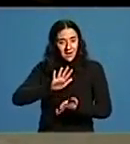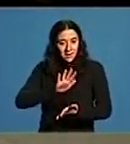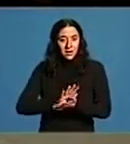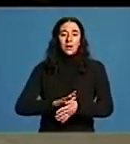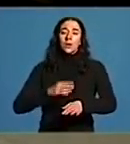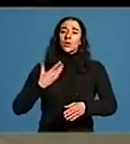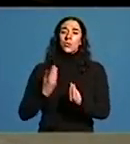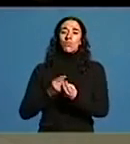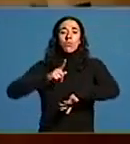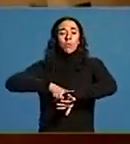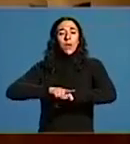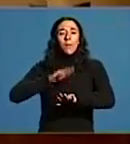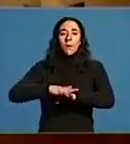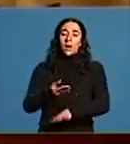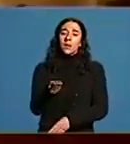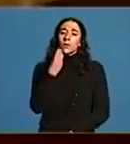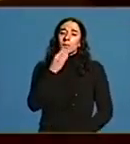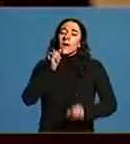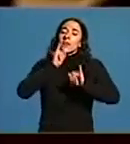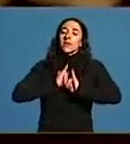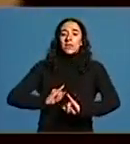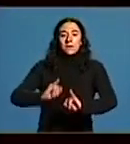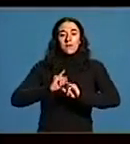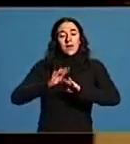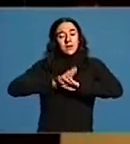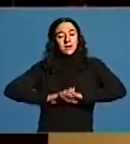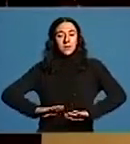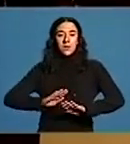poder disfrutar de ese momento.